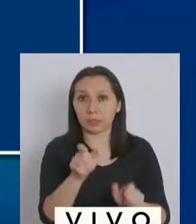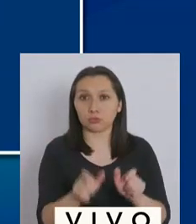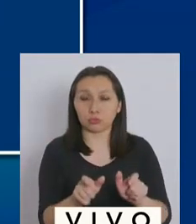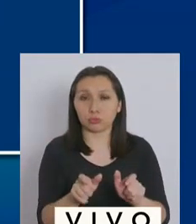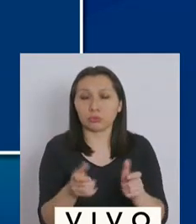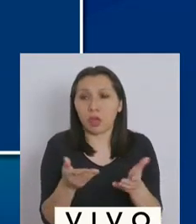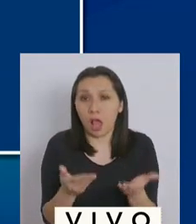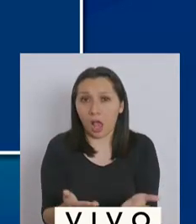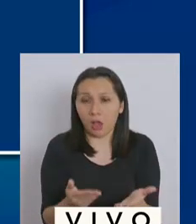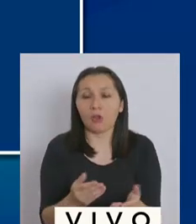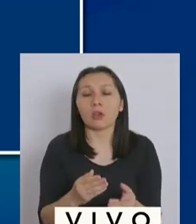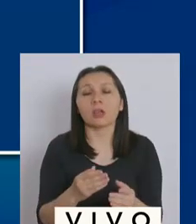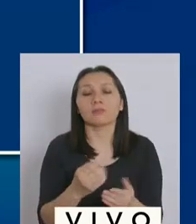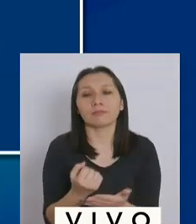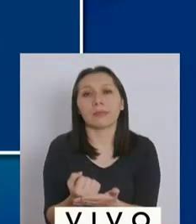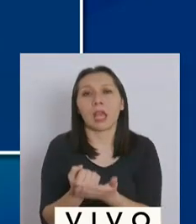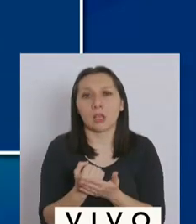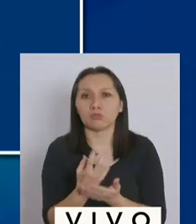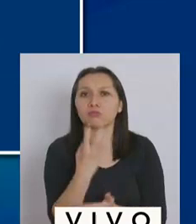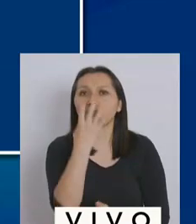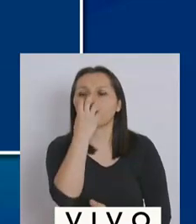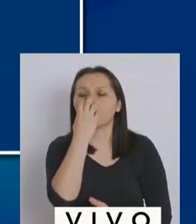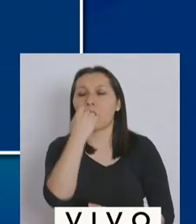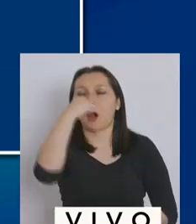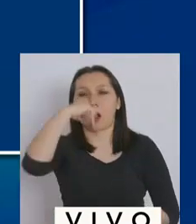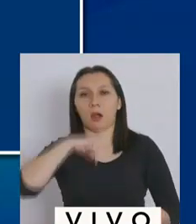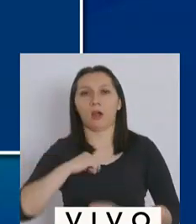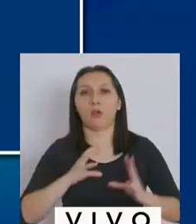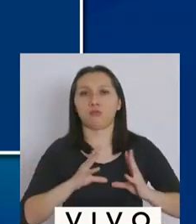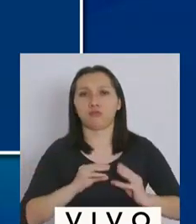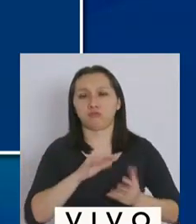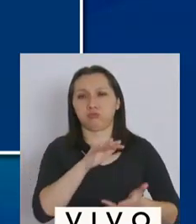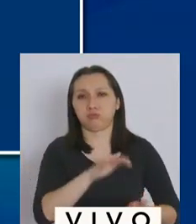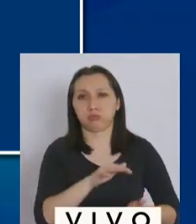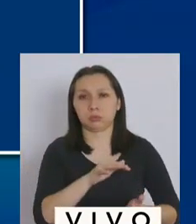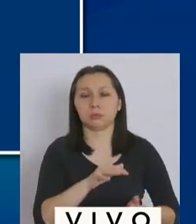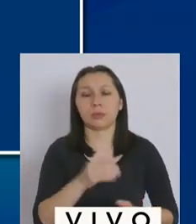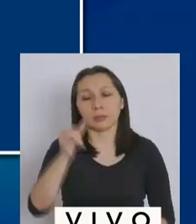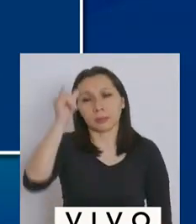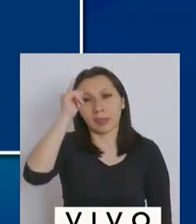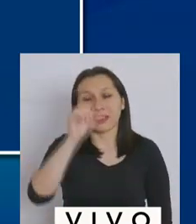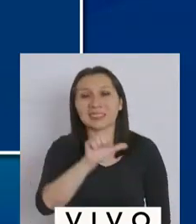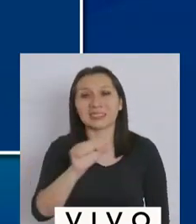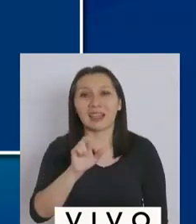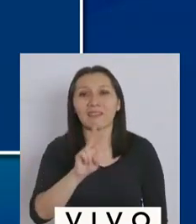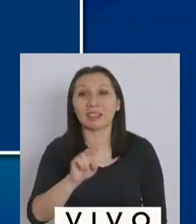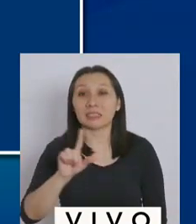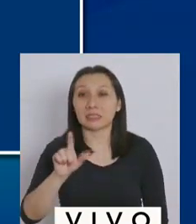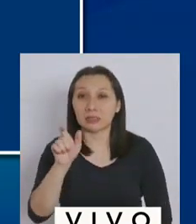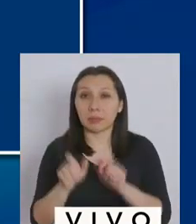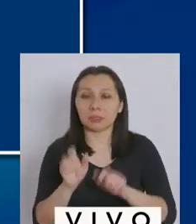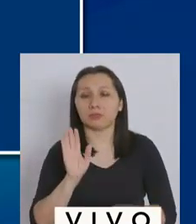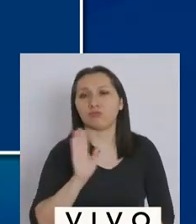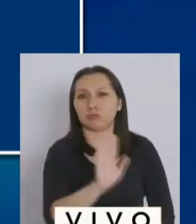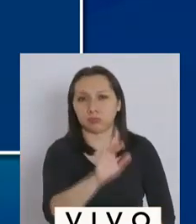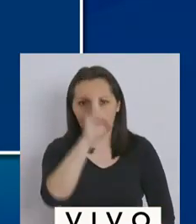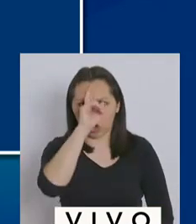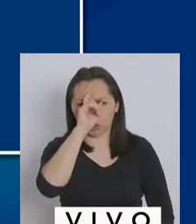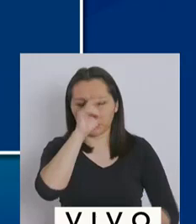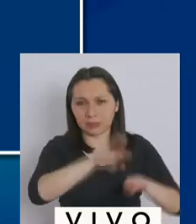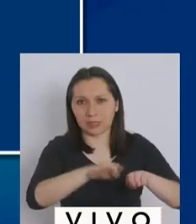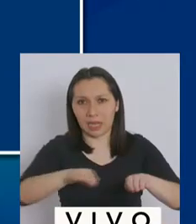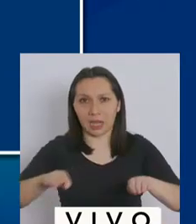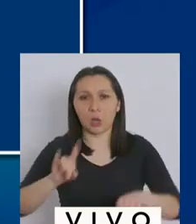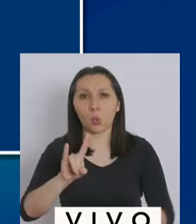se encuentran conectadas a ventilación mecánica en, perdón, 627 personas se encuentran hospitalizadas en